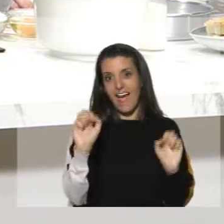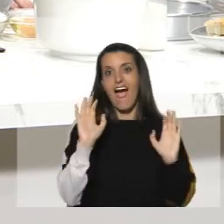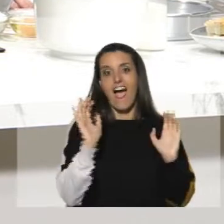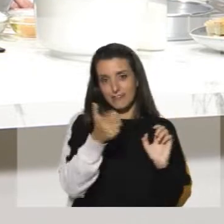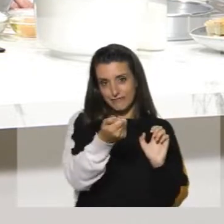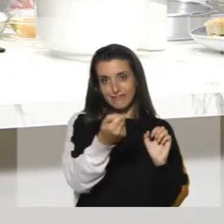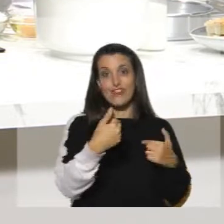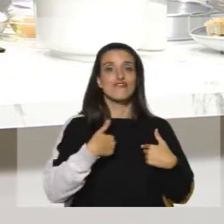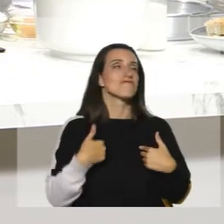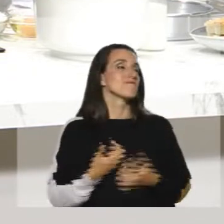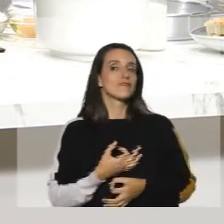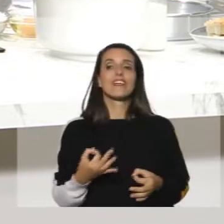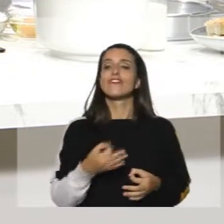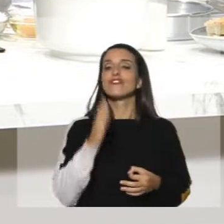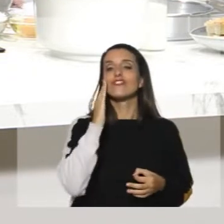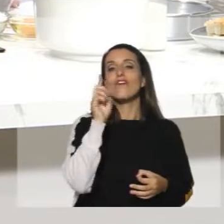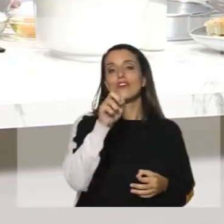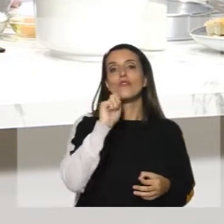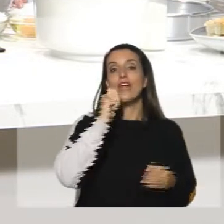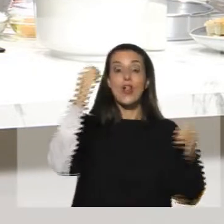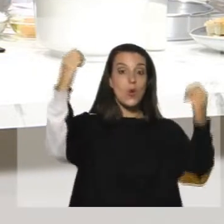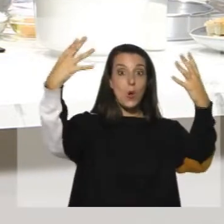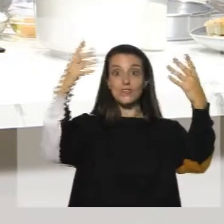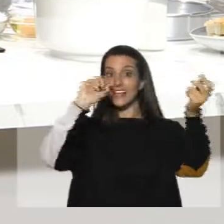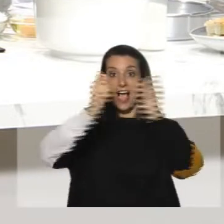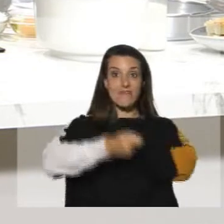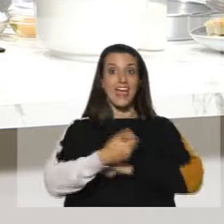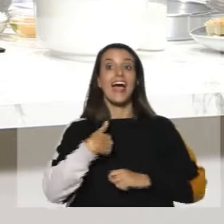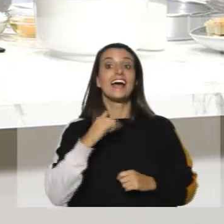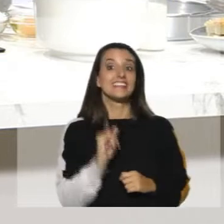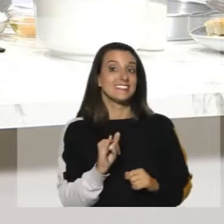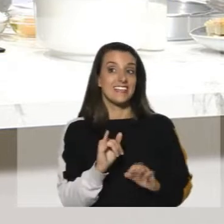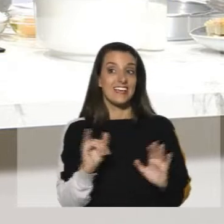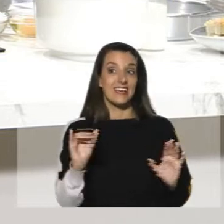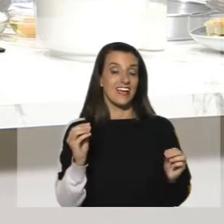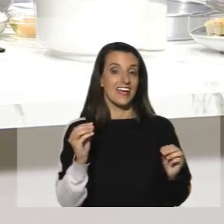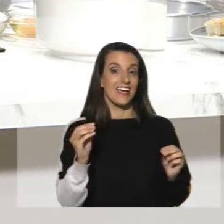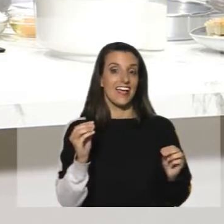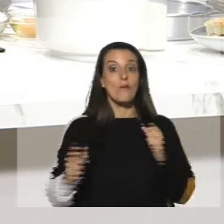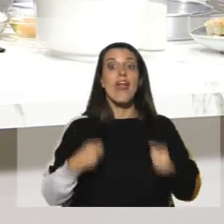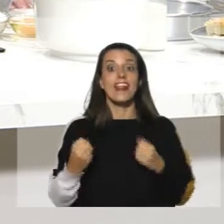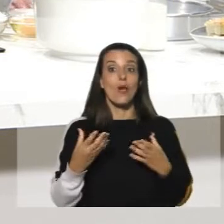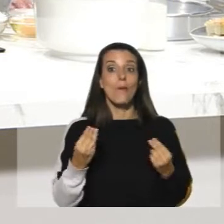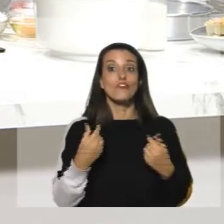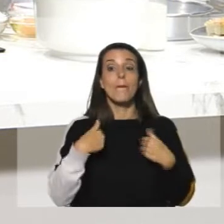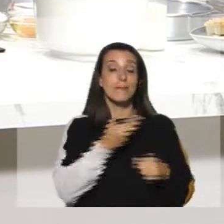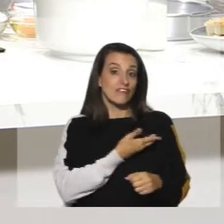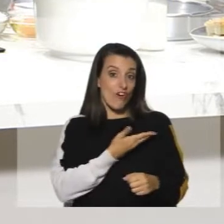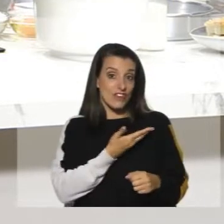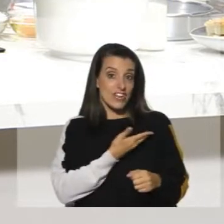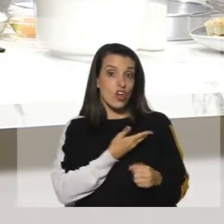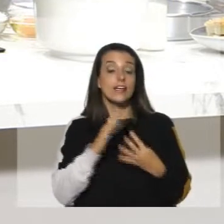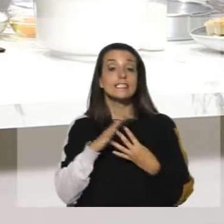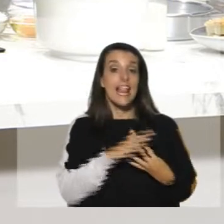vas a ver espléndida. Pero yo sé que a vos te prende la luz la cámara y sos otra, mirá. Además que tenés que seguir festejando el lunes. Porque tengo el de mi sobrino, que es